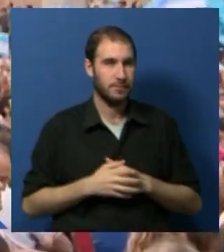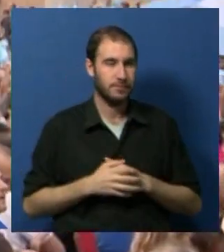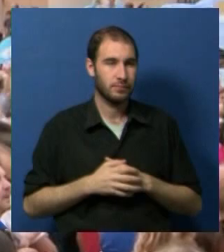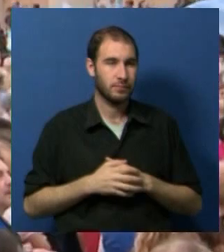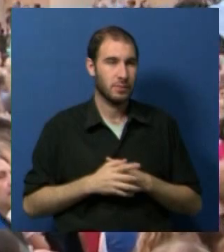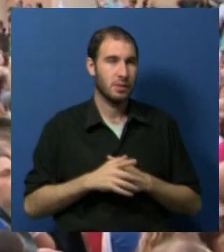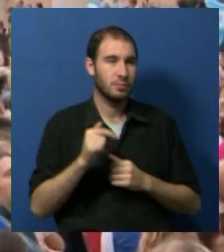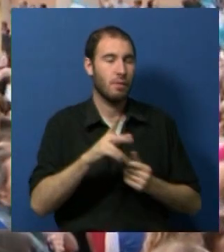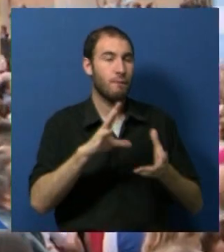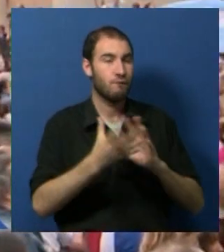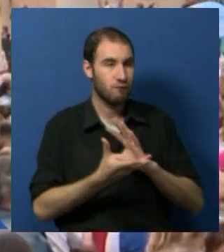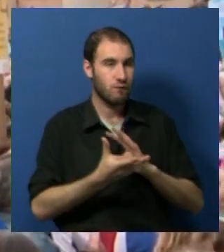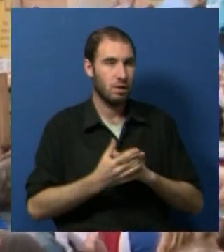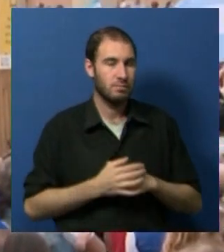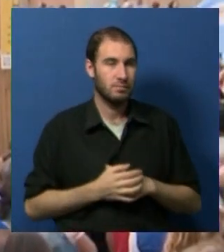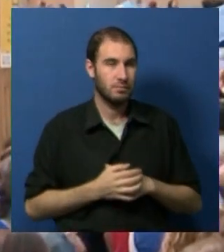de alguna manera